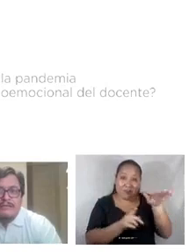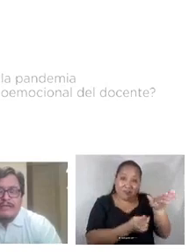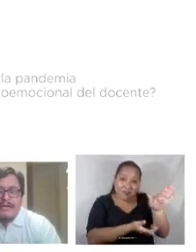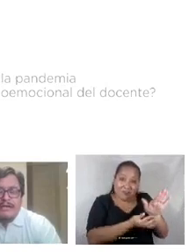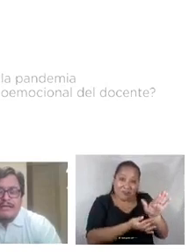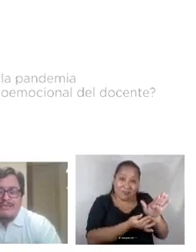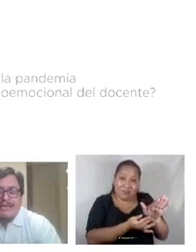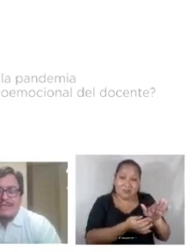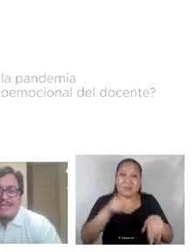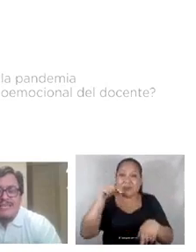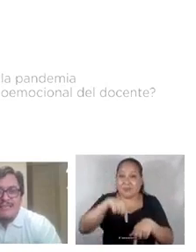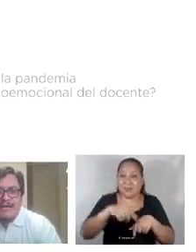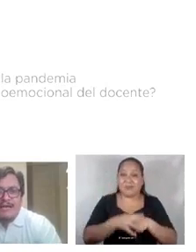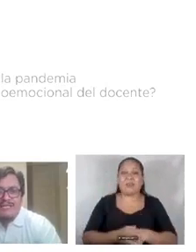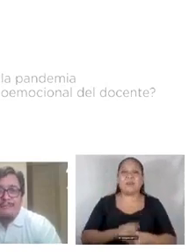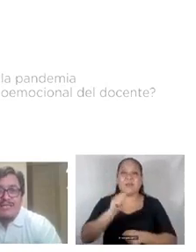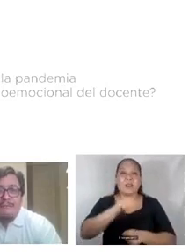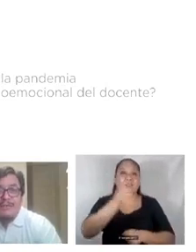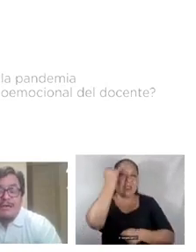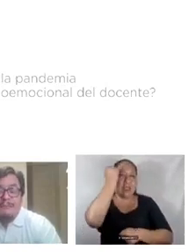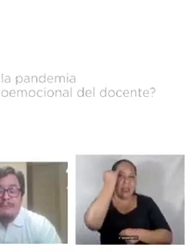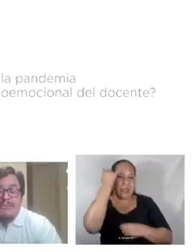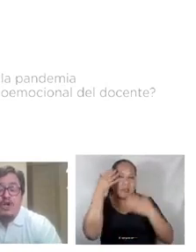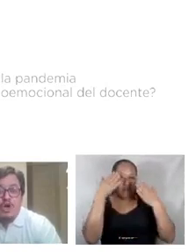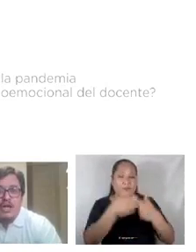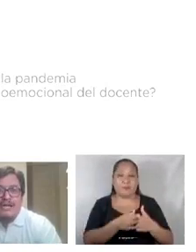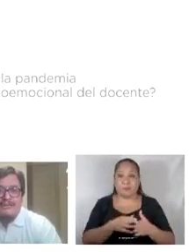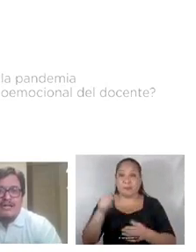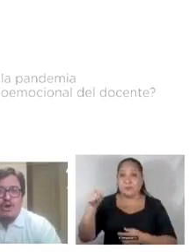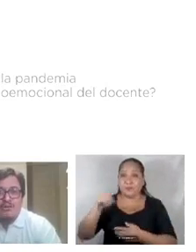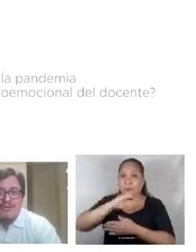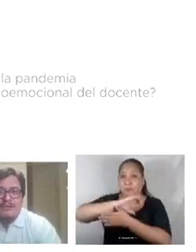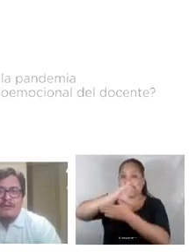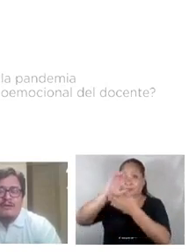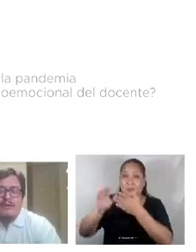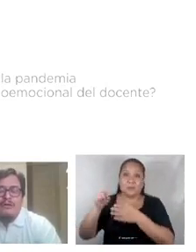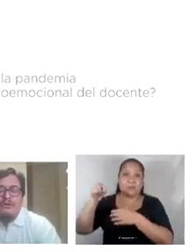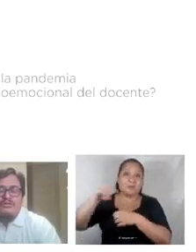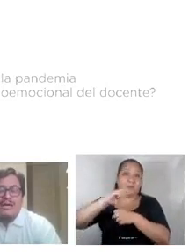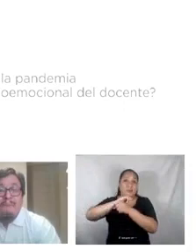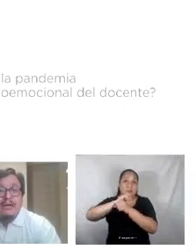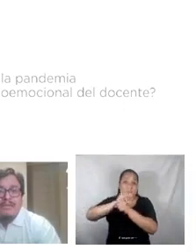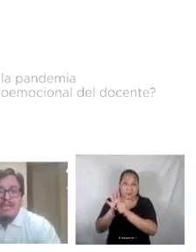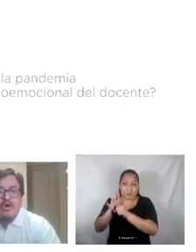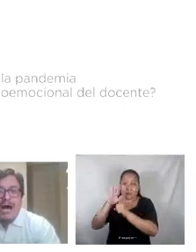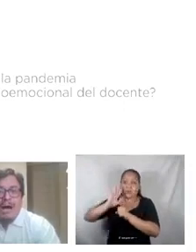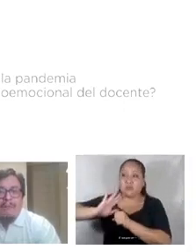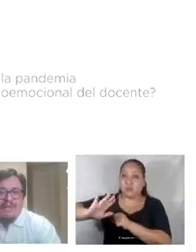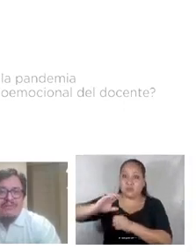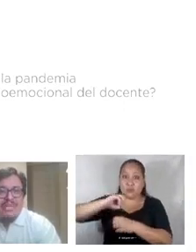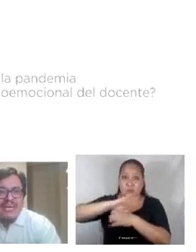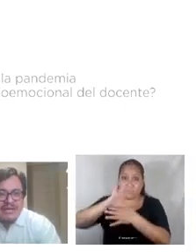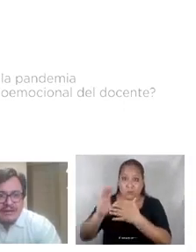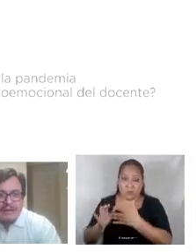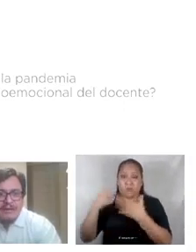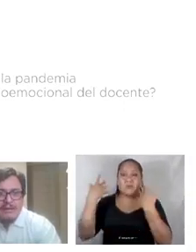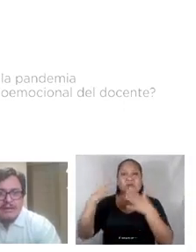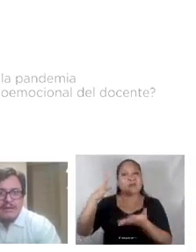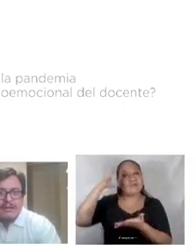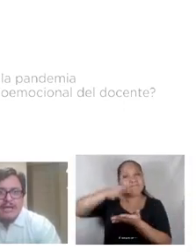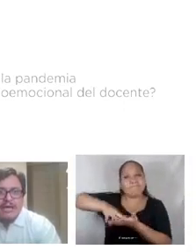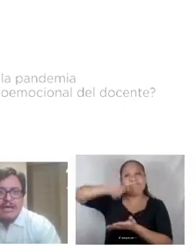inteligente. Si las características epidemiológicas del COVID nos han permitido